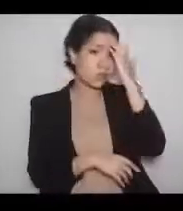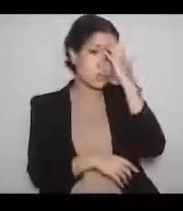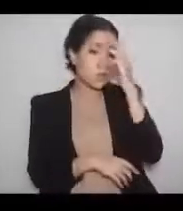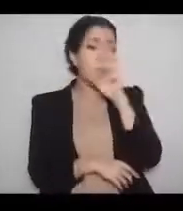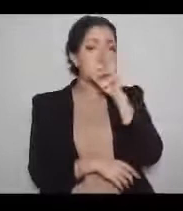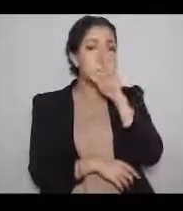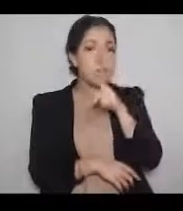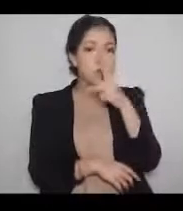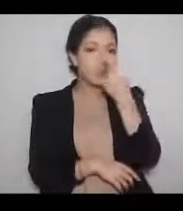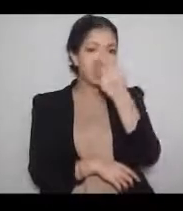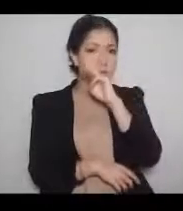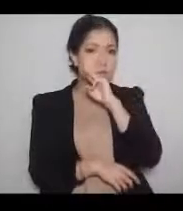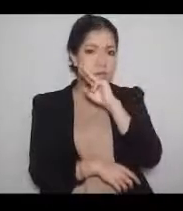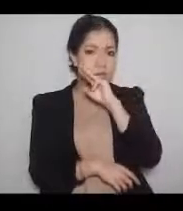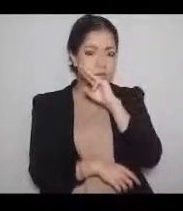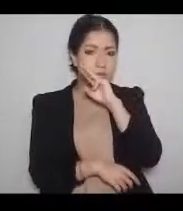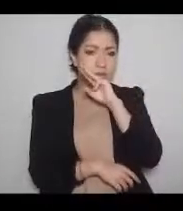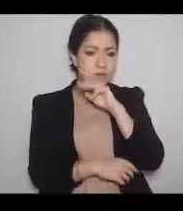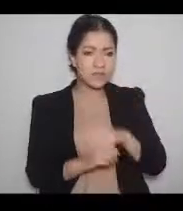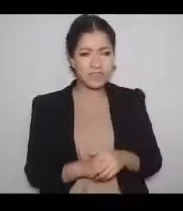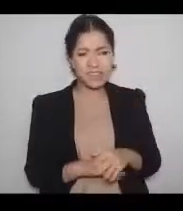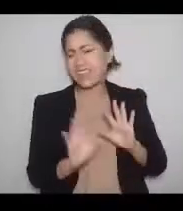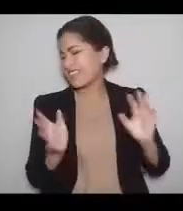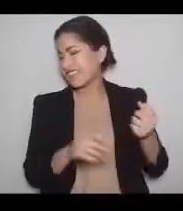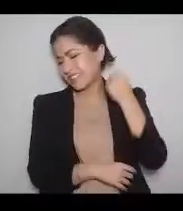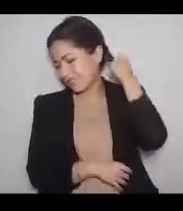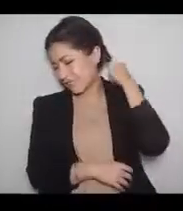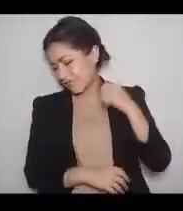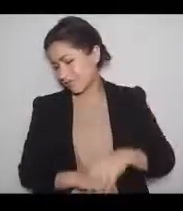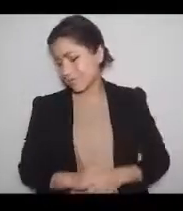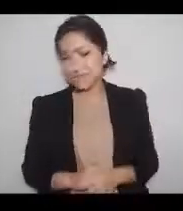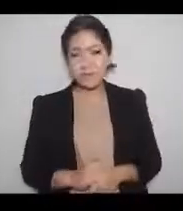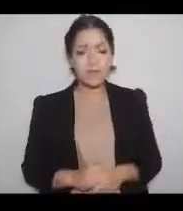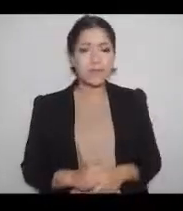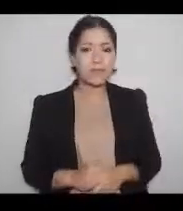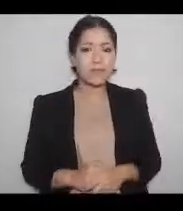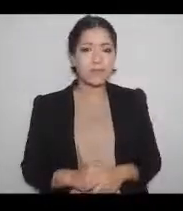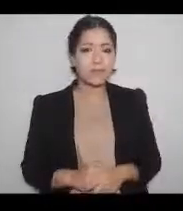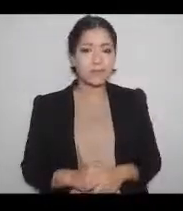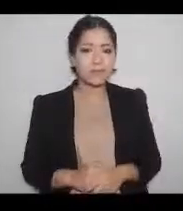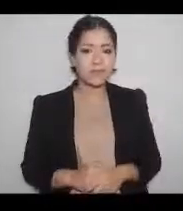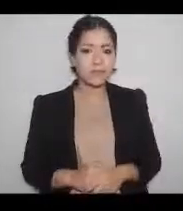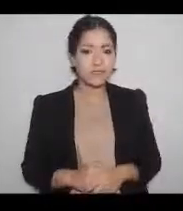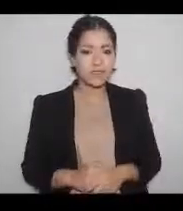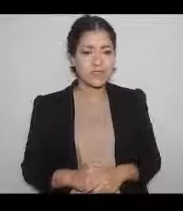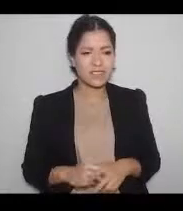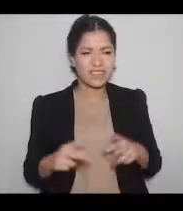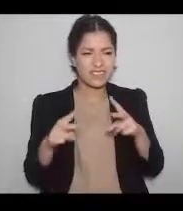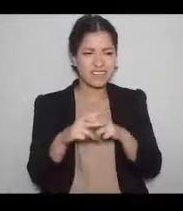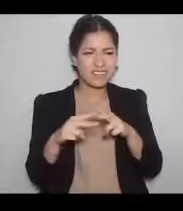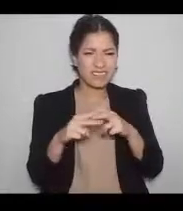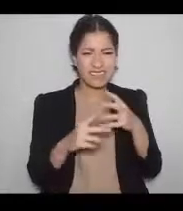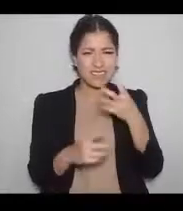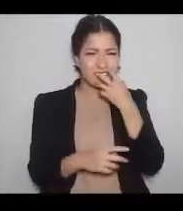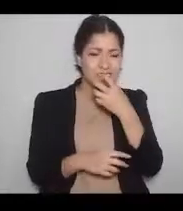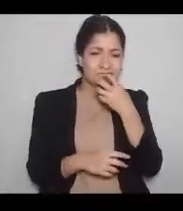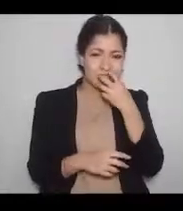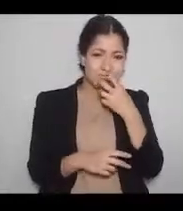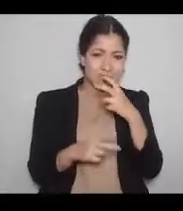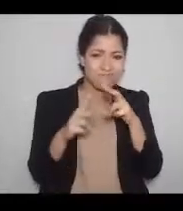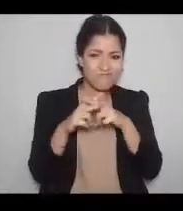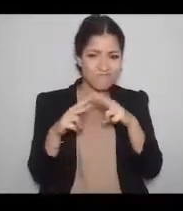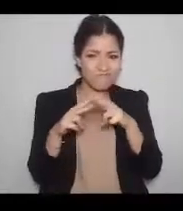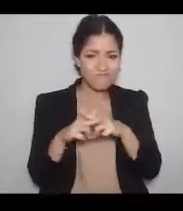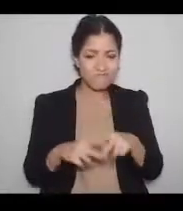¡Chica! ¡Tu madre! ¡Cállate! ¡Cállate! ¡Ah! ¡Ay! ¡Ah! ¡Ah! ¡Ah! ¡Ya! ¡Ya! ¡Ya!